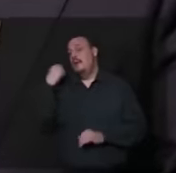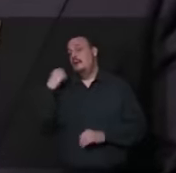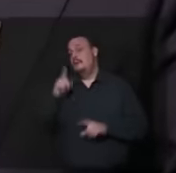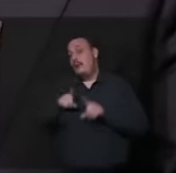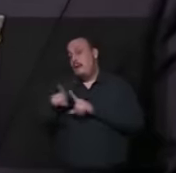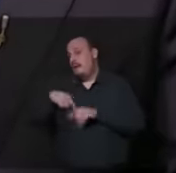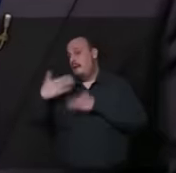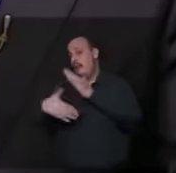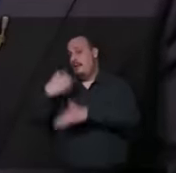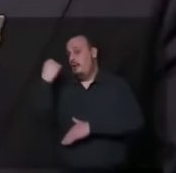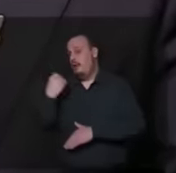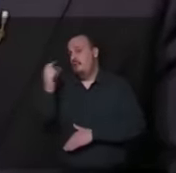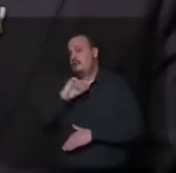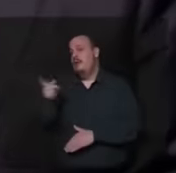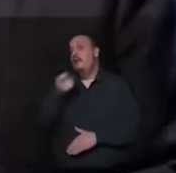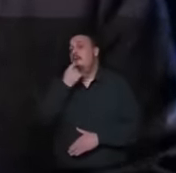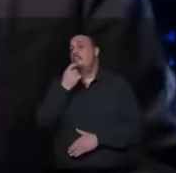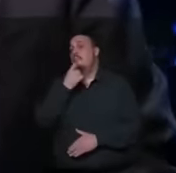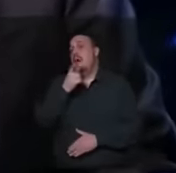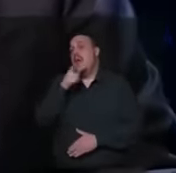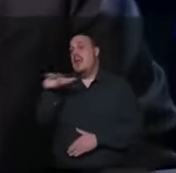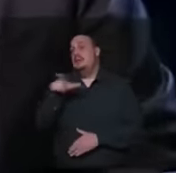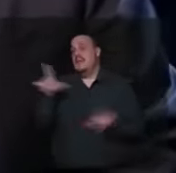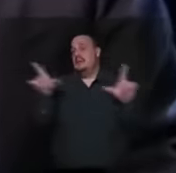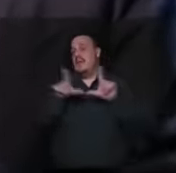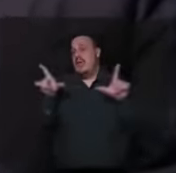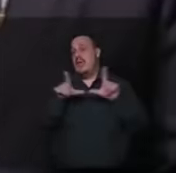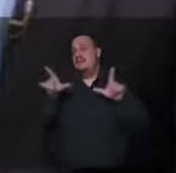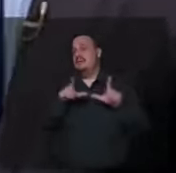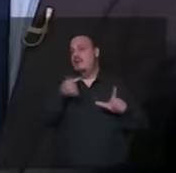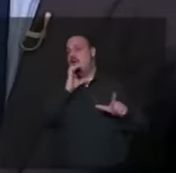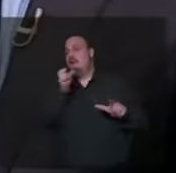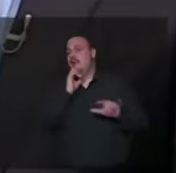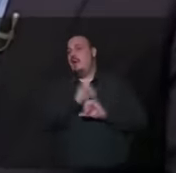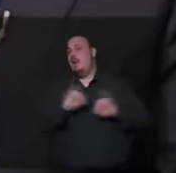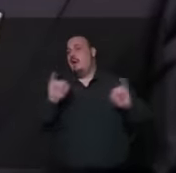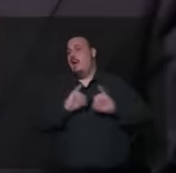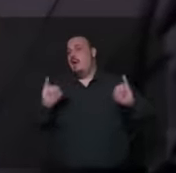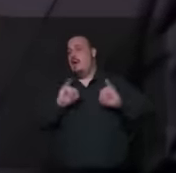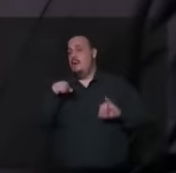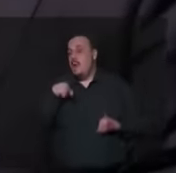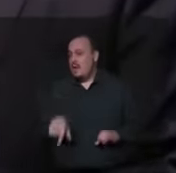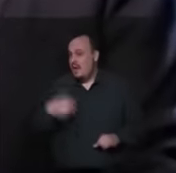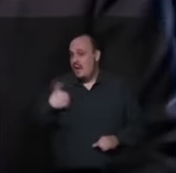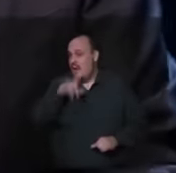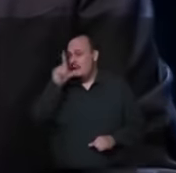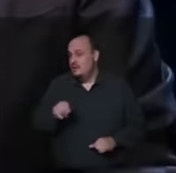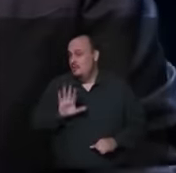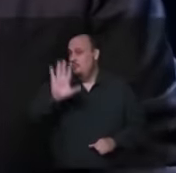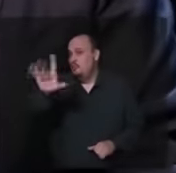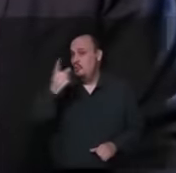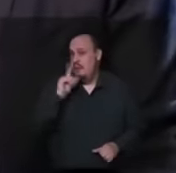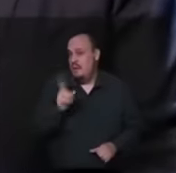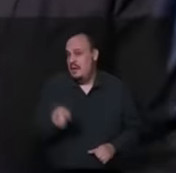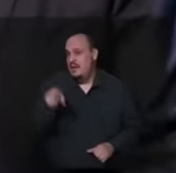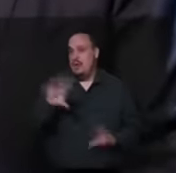pero desgraciadamente lo que está en juego hoy es el futuro de los argentinos. ¿Quién va a representar a la Argentina